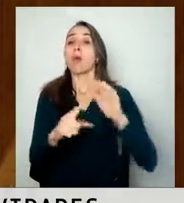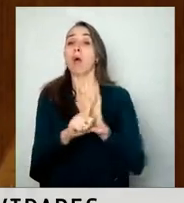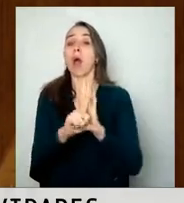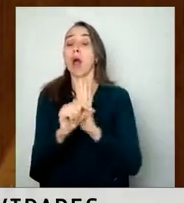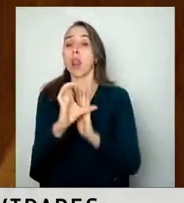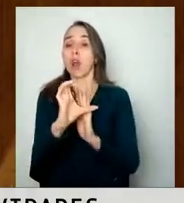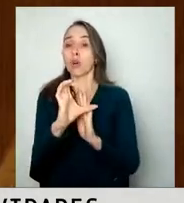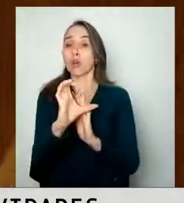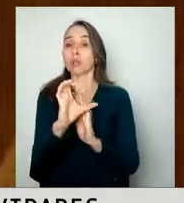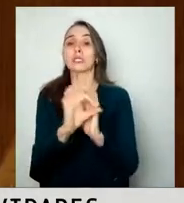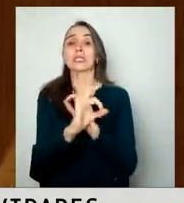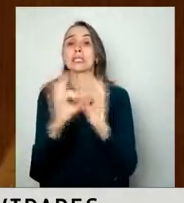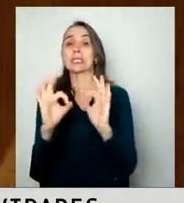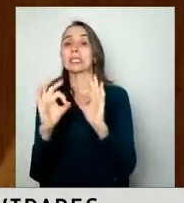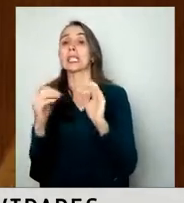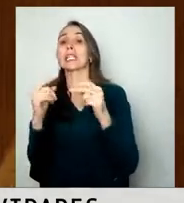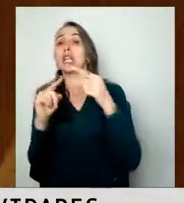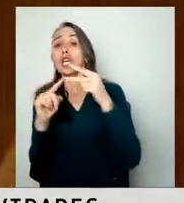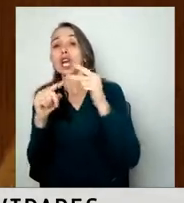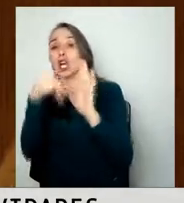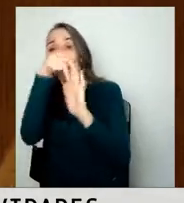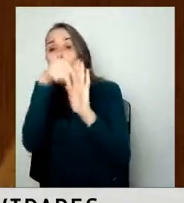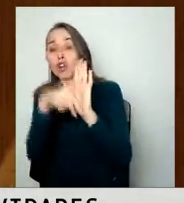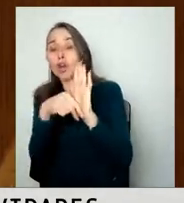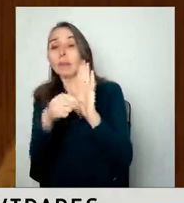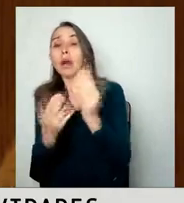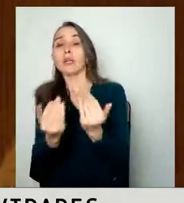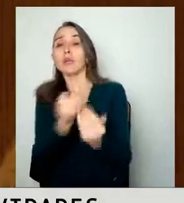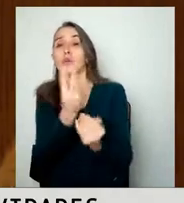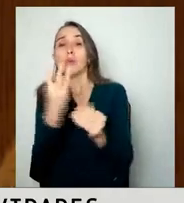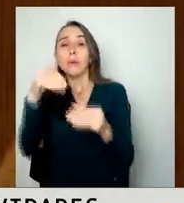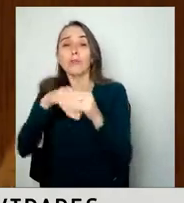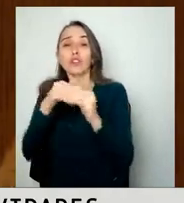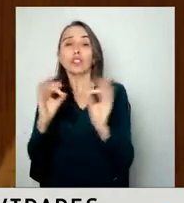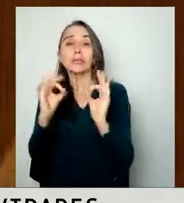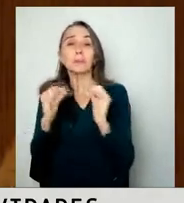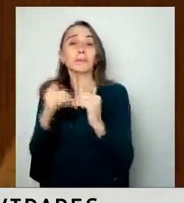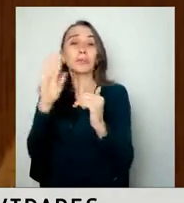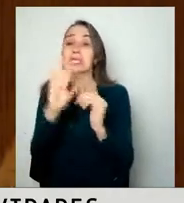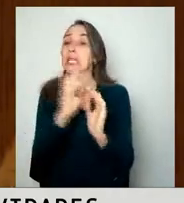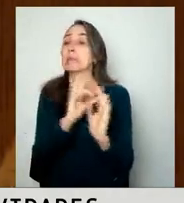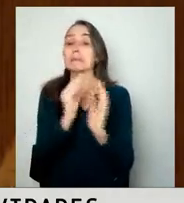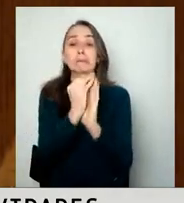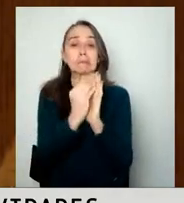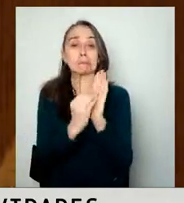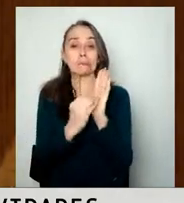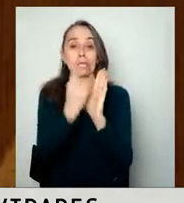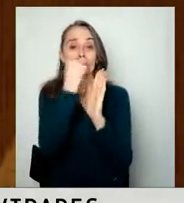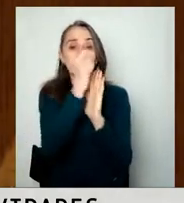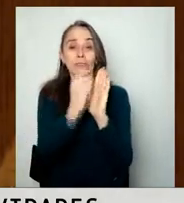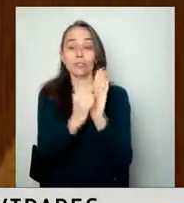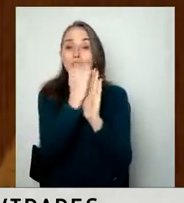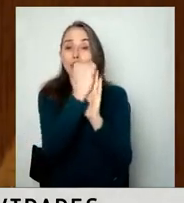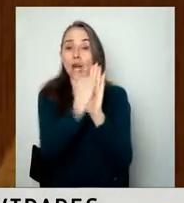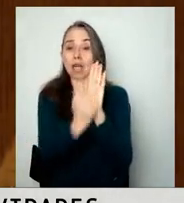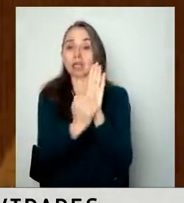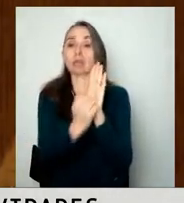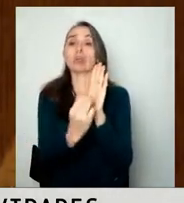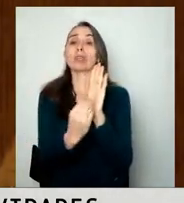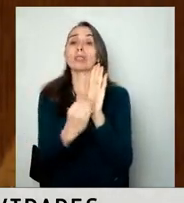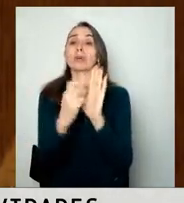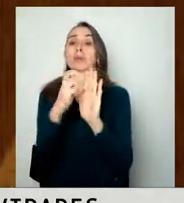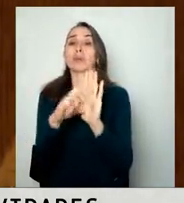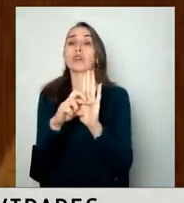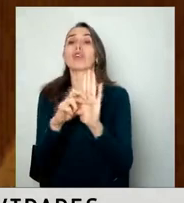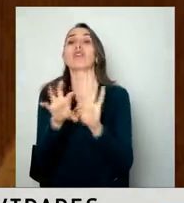ni de cuero calificado ningún precepto contenido en el proyecto de acuerdo en informe Así